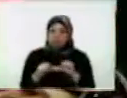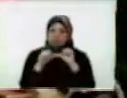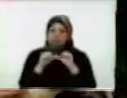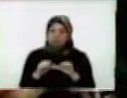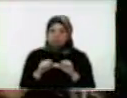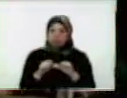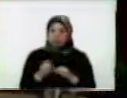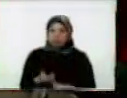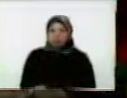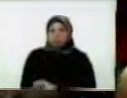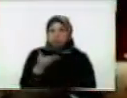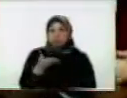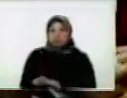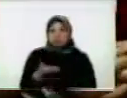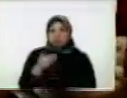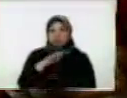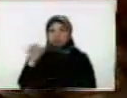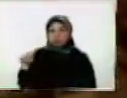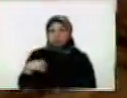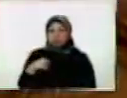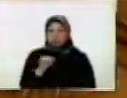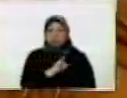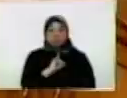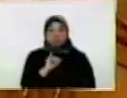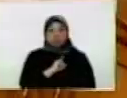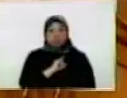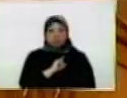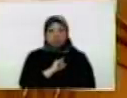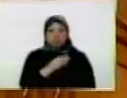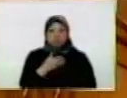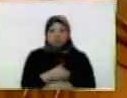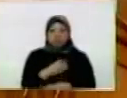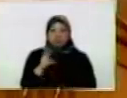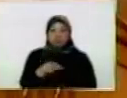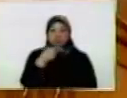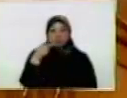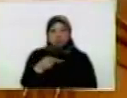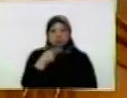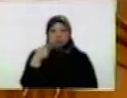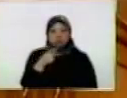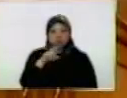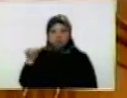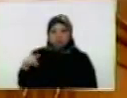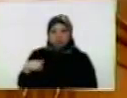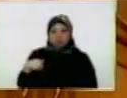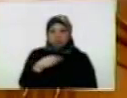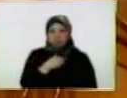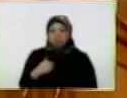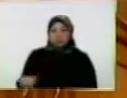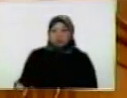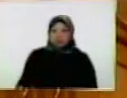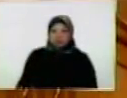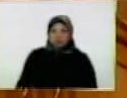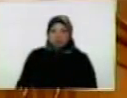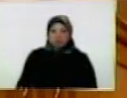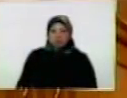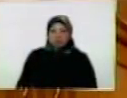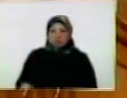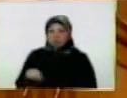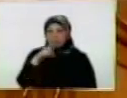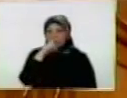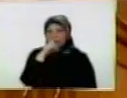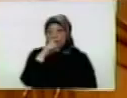pero lo importante es que nos unifiquemos. Todos en la política, en la dirección de nuestro presidente y comandante jefe, Nicolás Maduro,